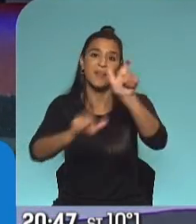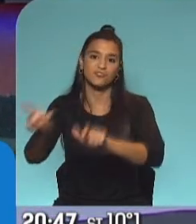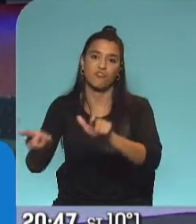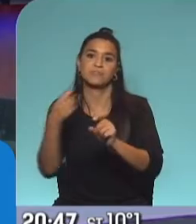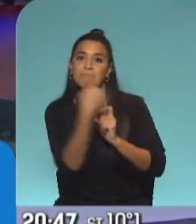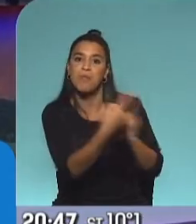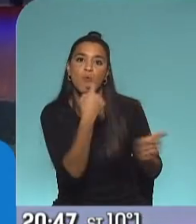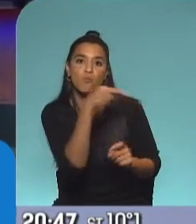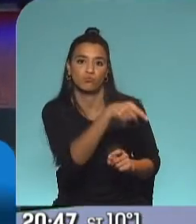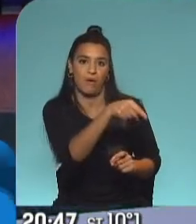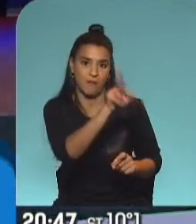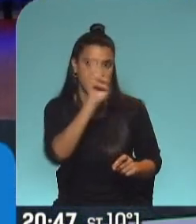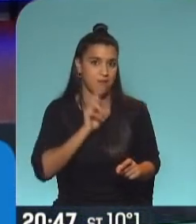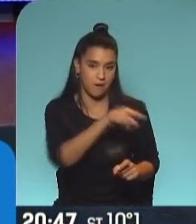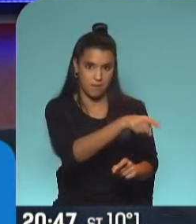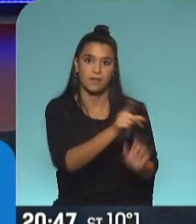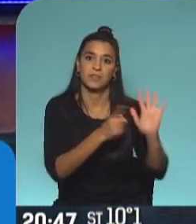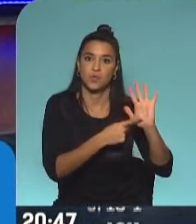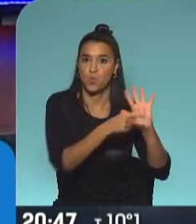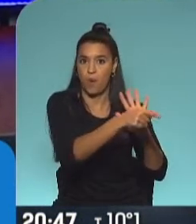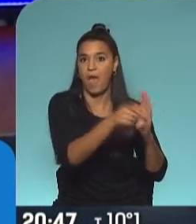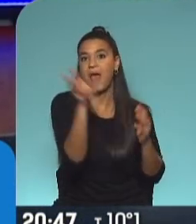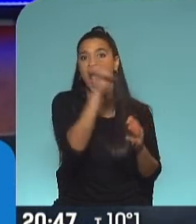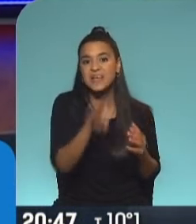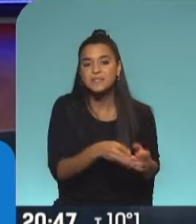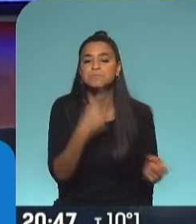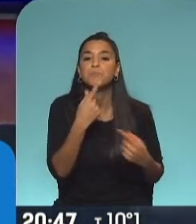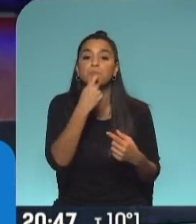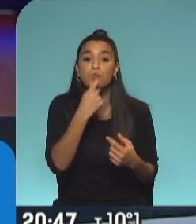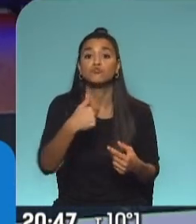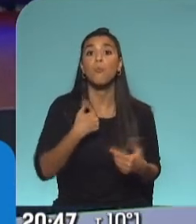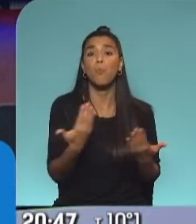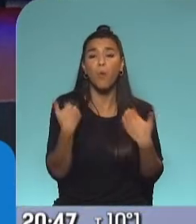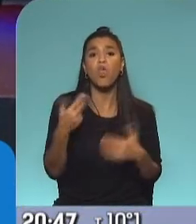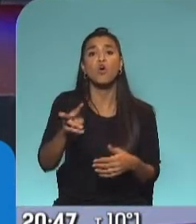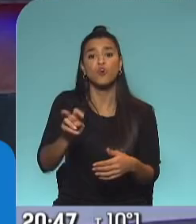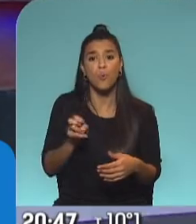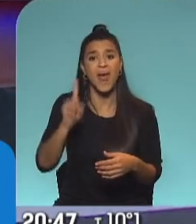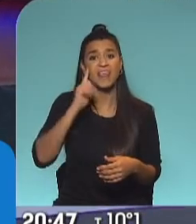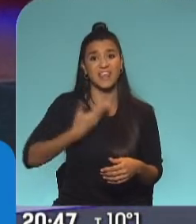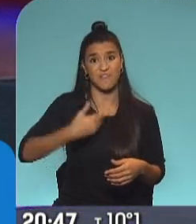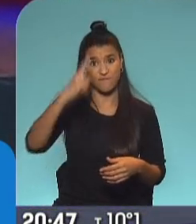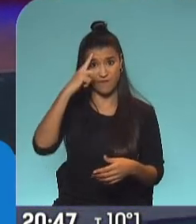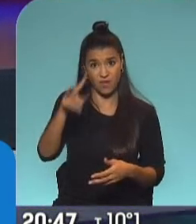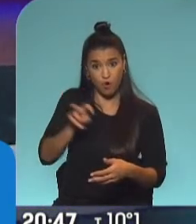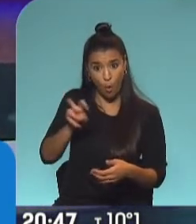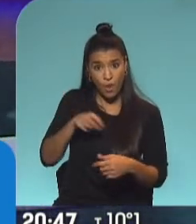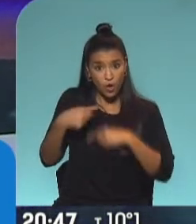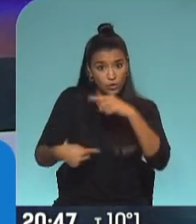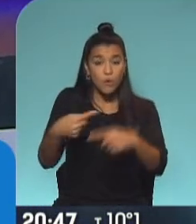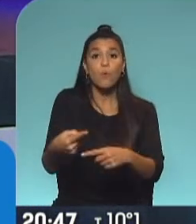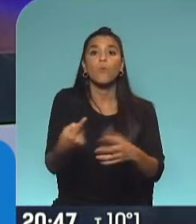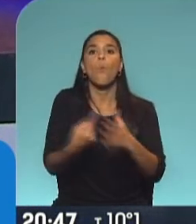idea, que los televidentes puedan preguntarle a la titular de ANSES lo siguiente, por ejemplo, ¿podré seguir cobrando el IFE una vez que se levante totalmente